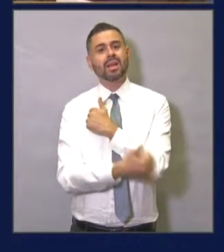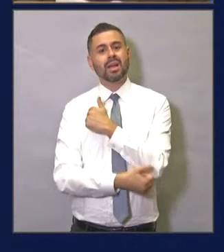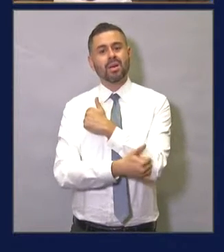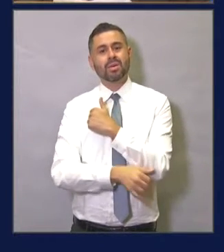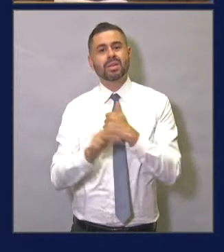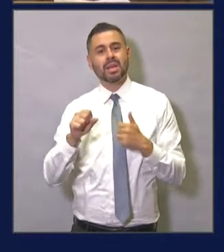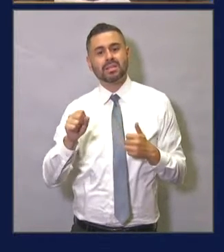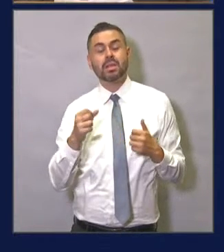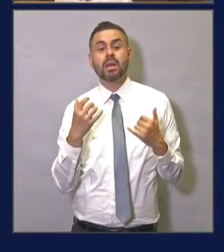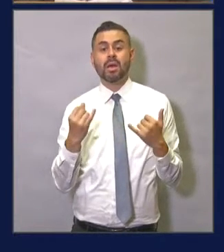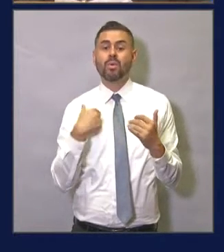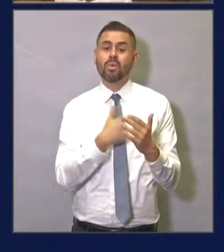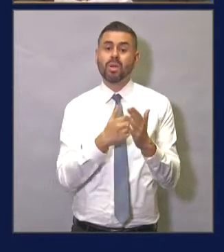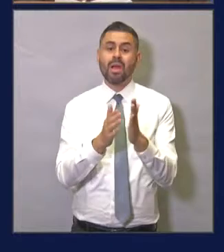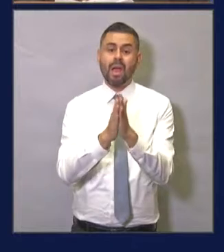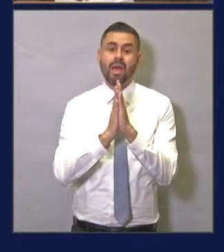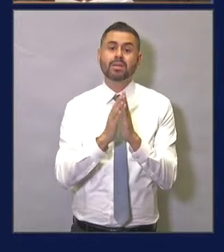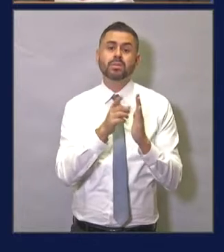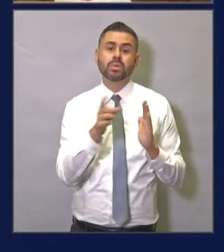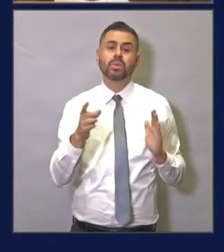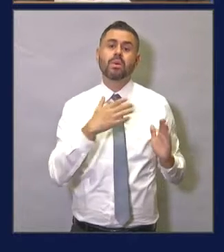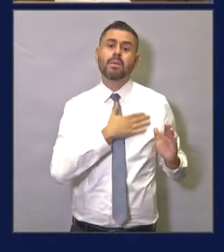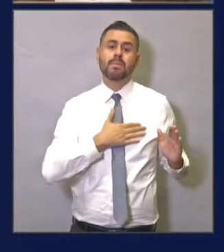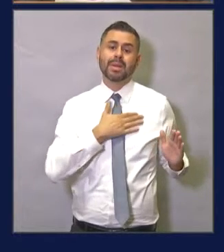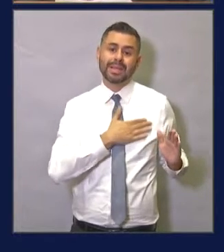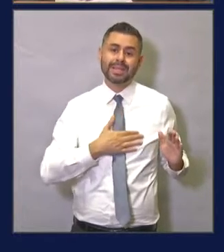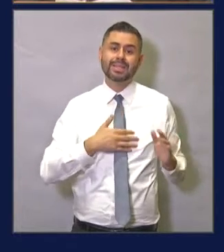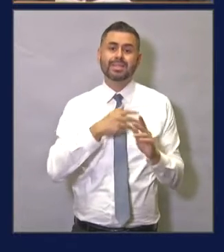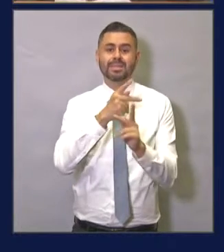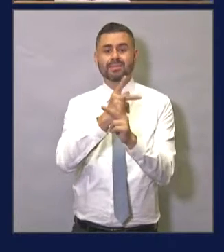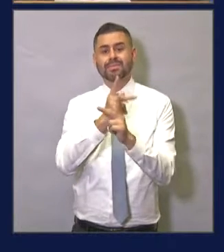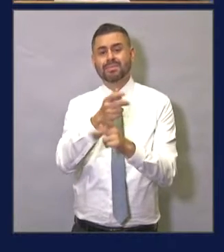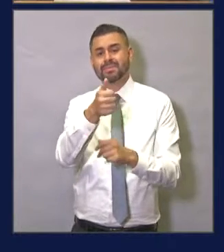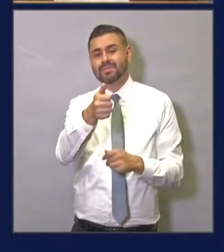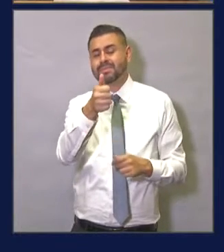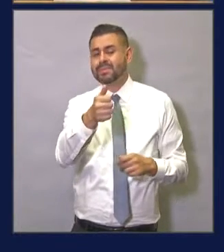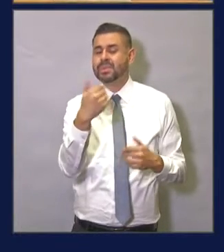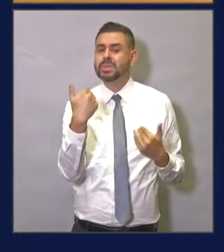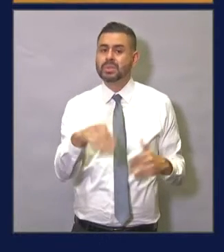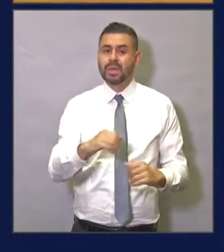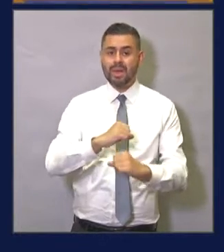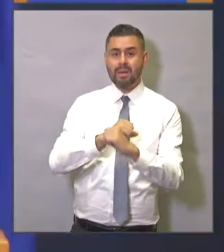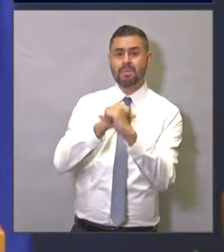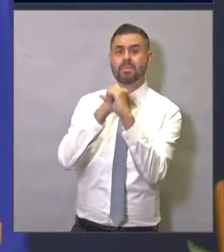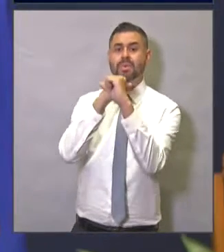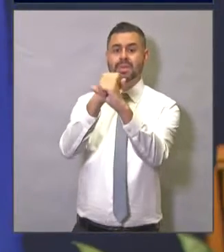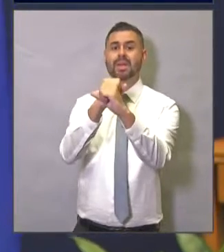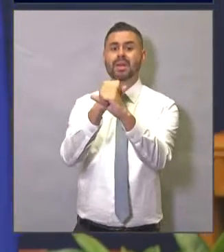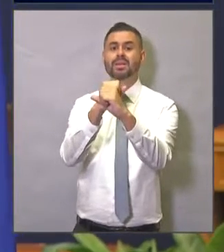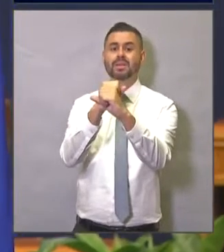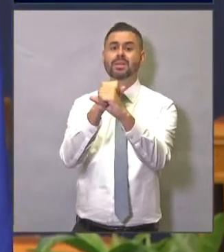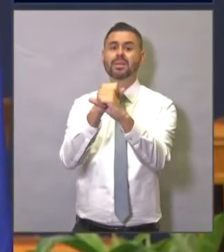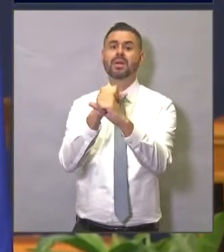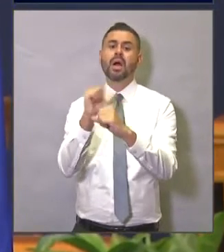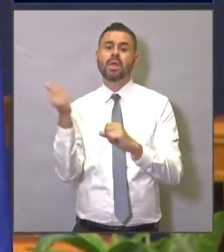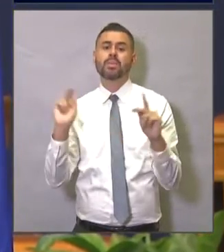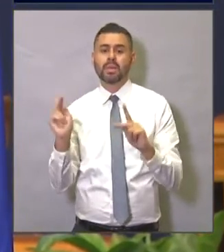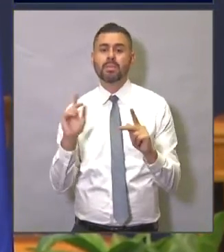le pedimos que sean extremadamente cuidadosos y que por favor se protejan y protejan a los